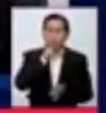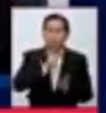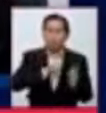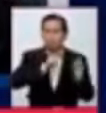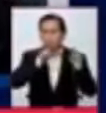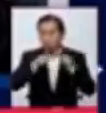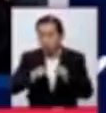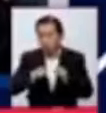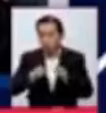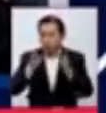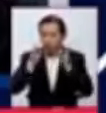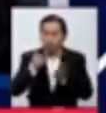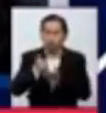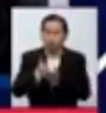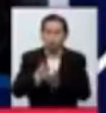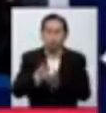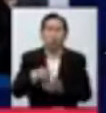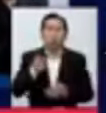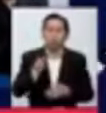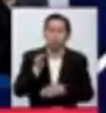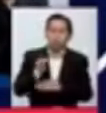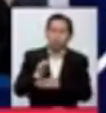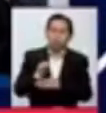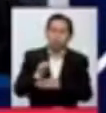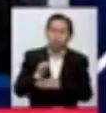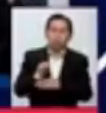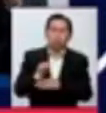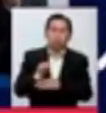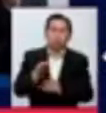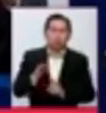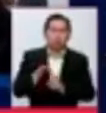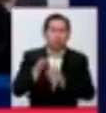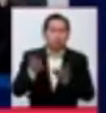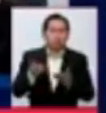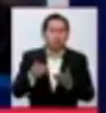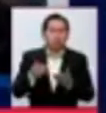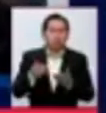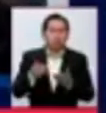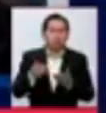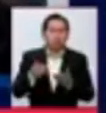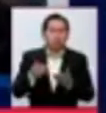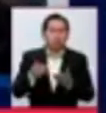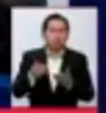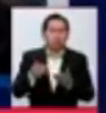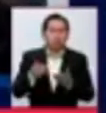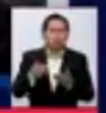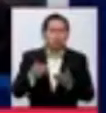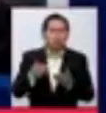que le dan alimentación especial, que